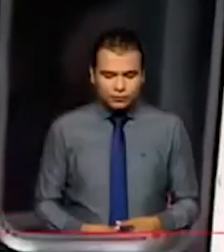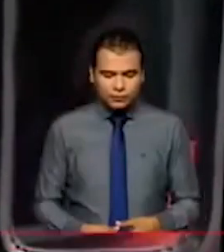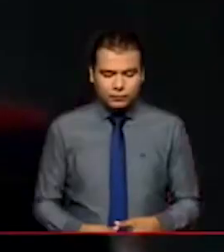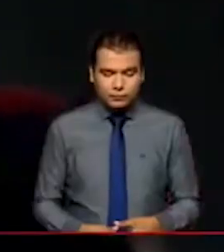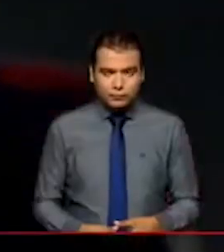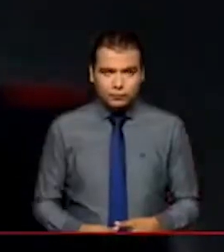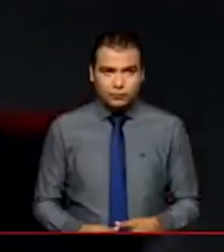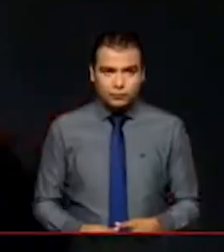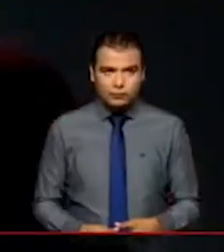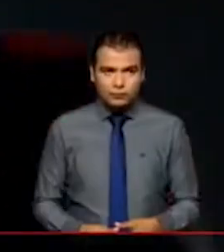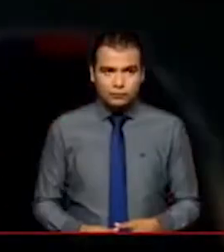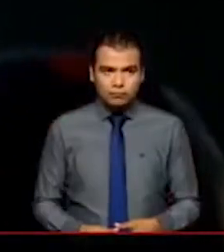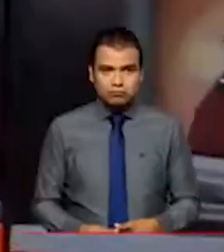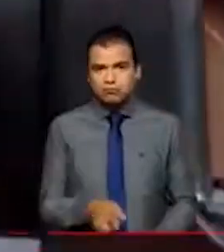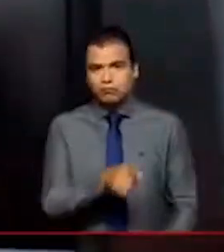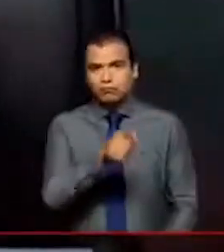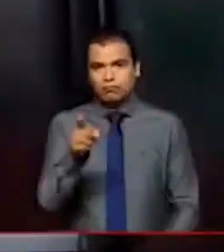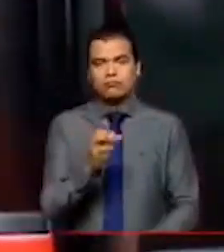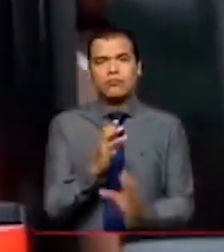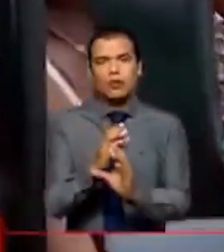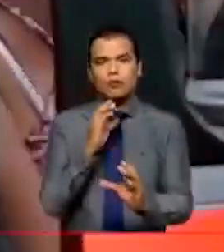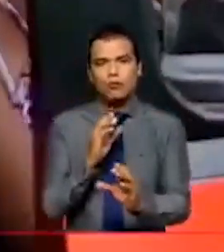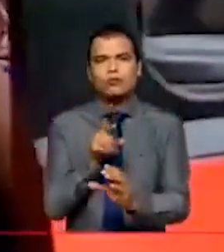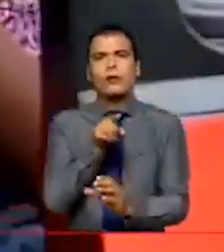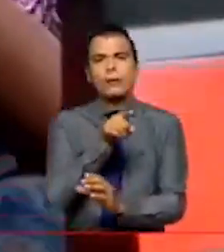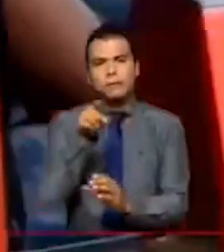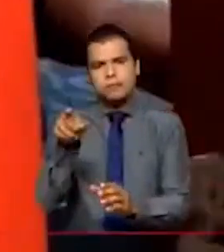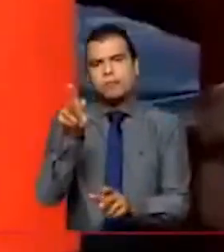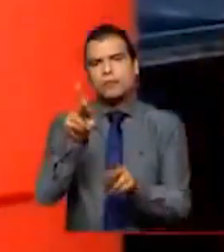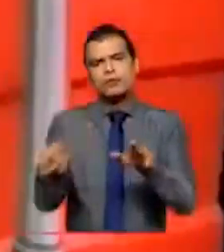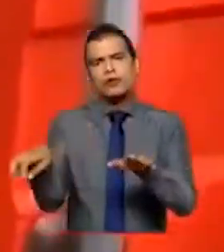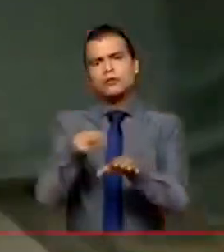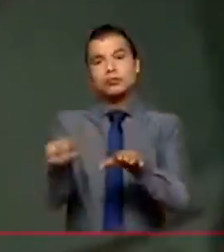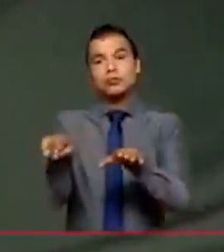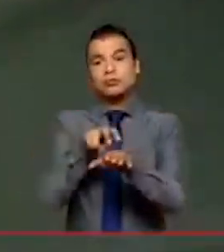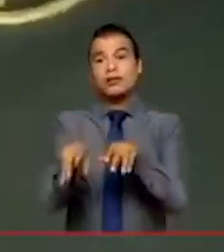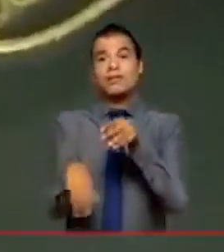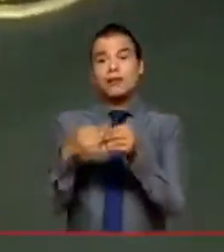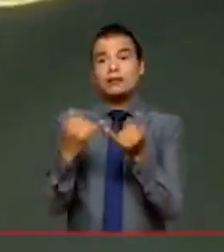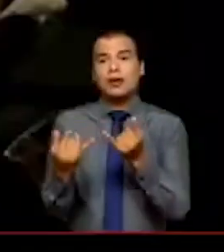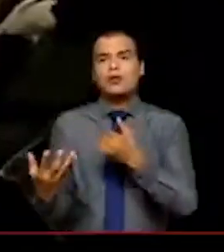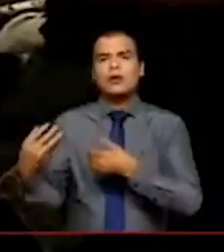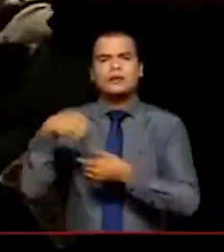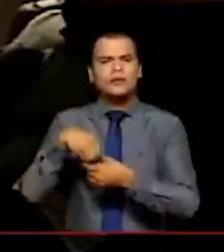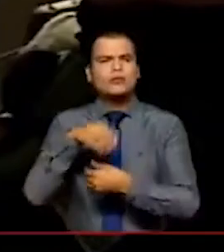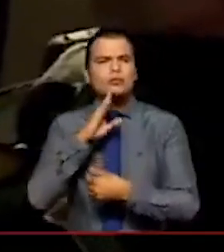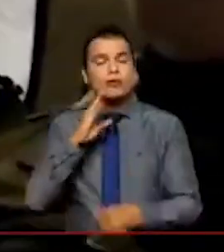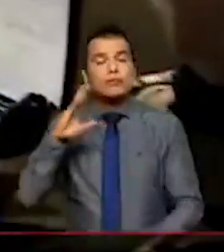Los recorridos en este tipo de vehículos ahora se llevan a cabo con policías a bordo.